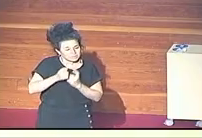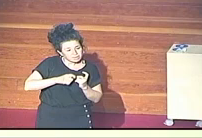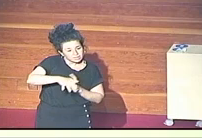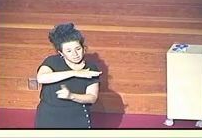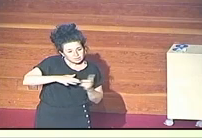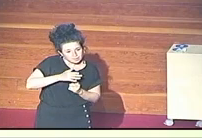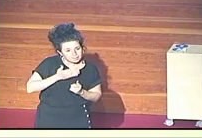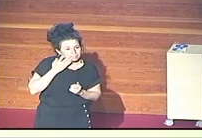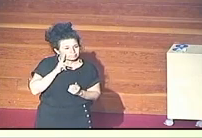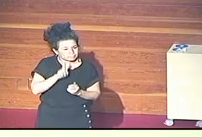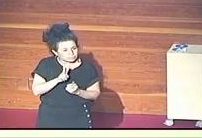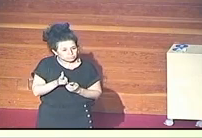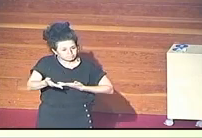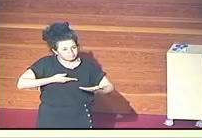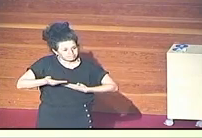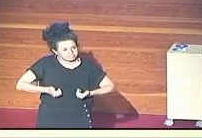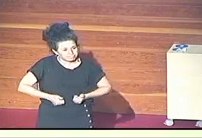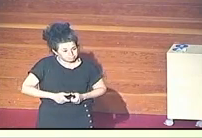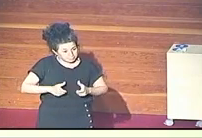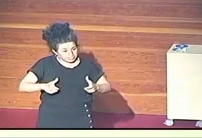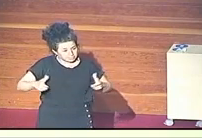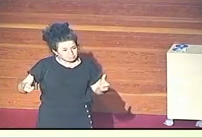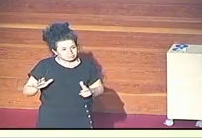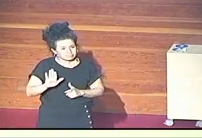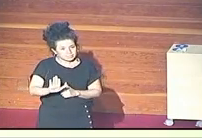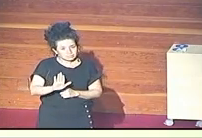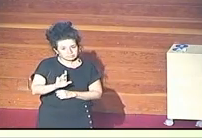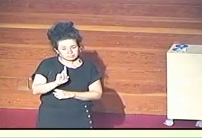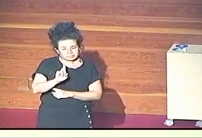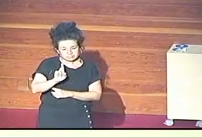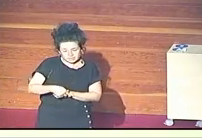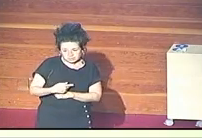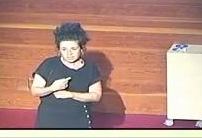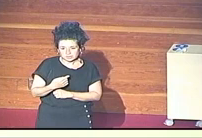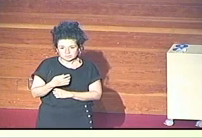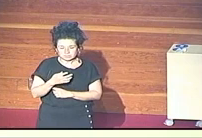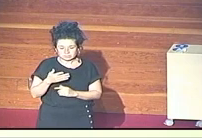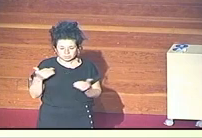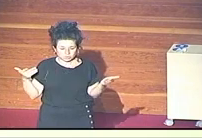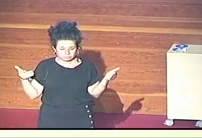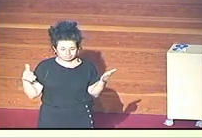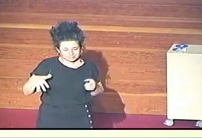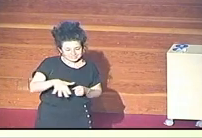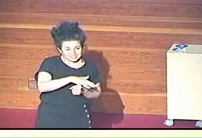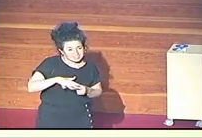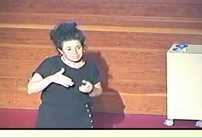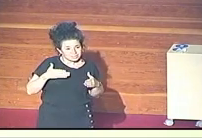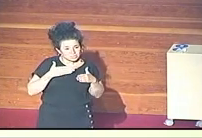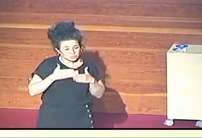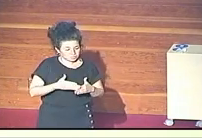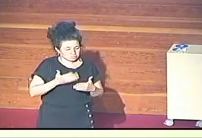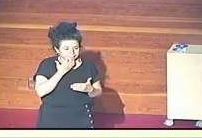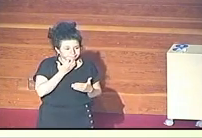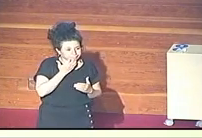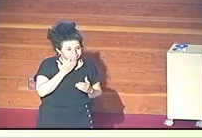también quizás porque no se dedica el suficiente espacio seguramente muchos medios de